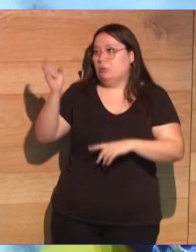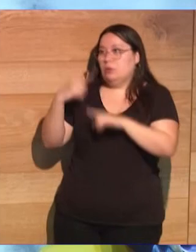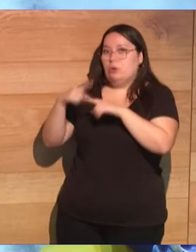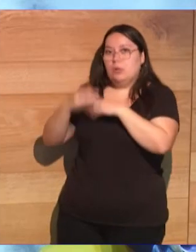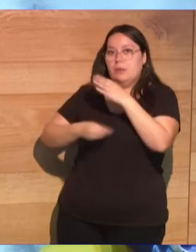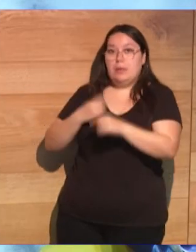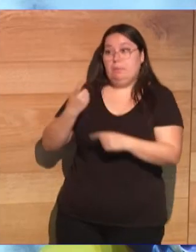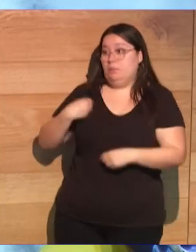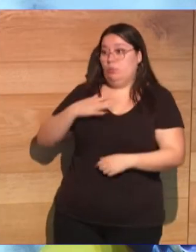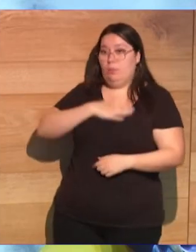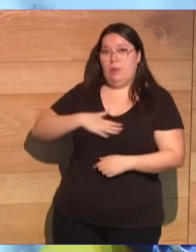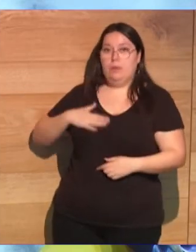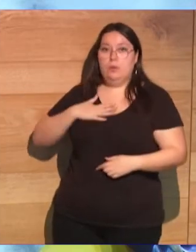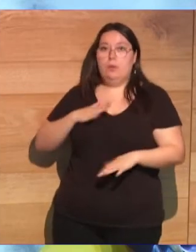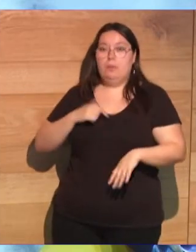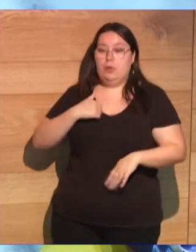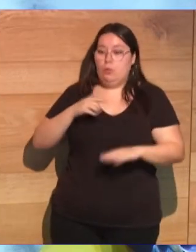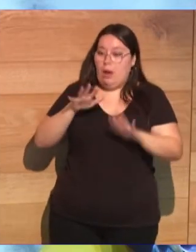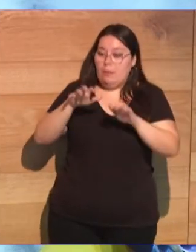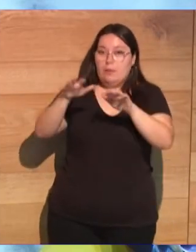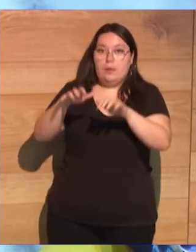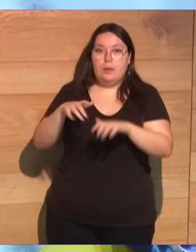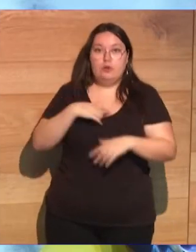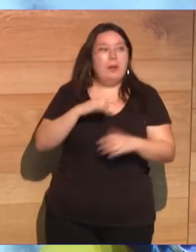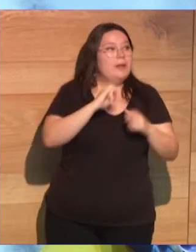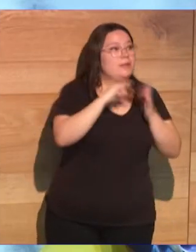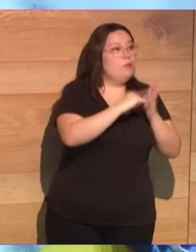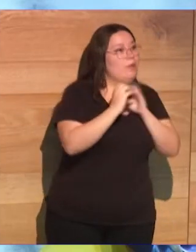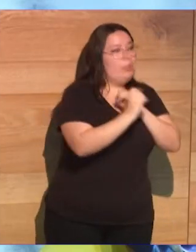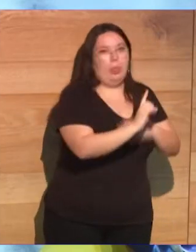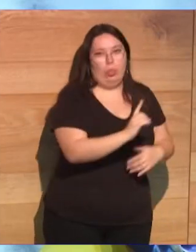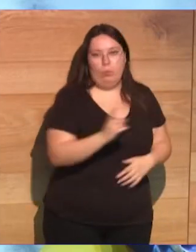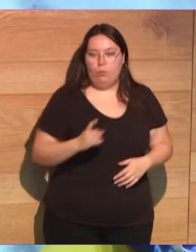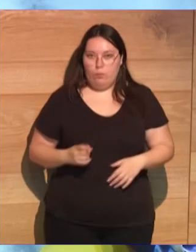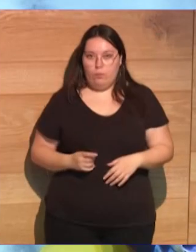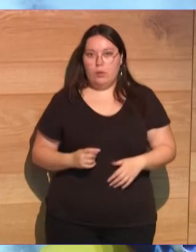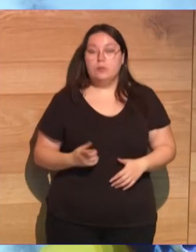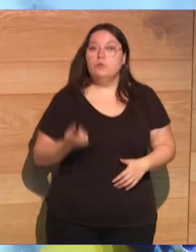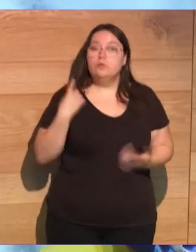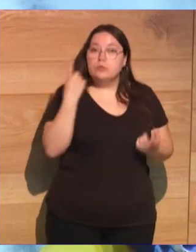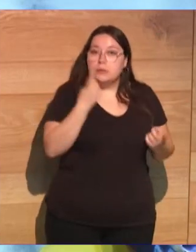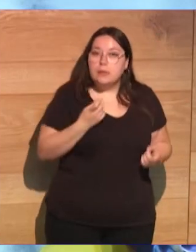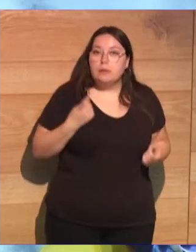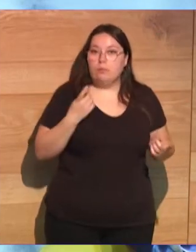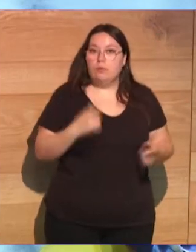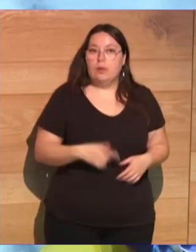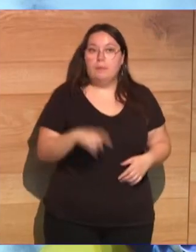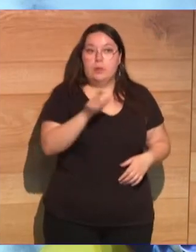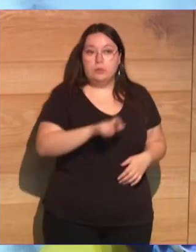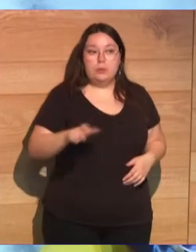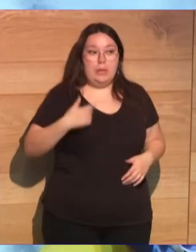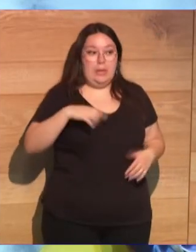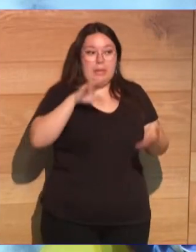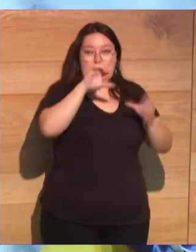de placenteras para yo aprender a no depender tanto de la tecnología. En eso es lo que estamos intentando incidir las personas que hacemos, las